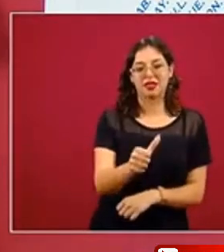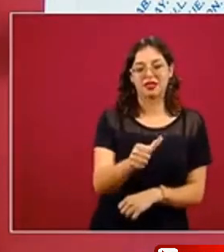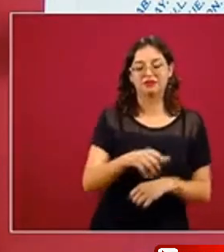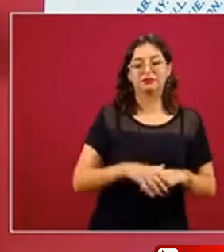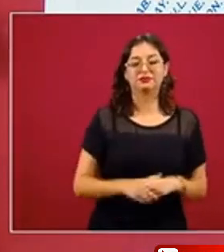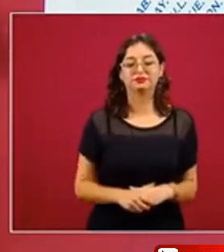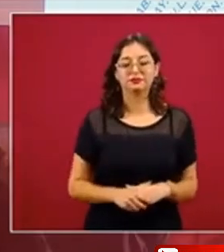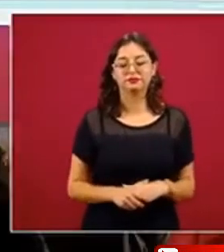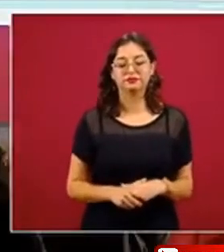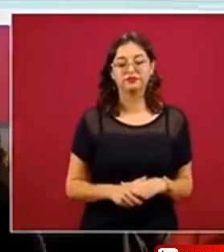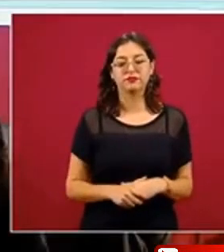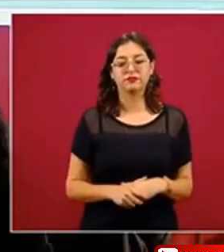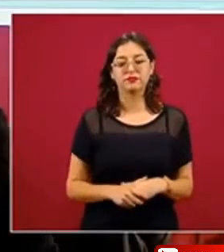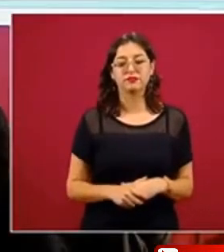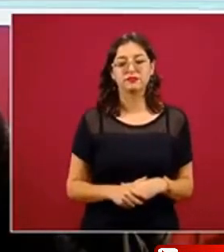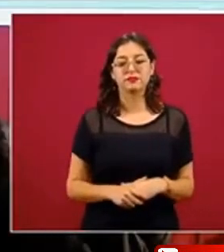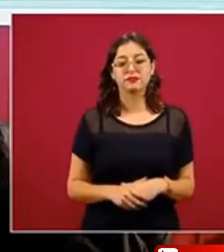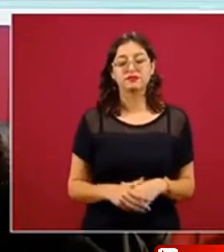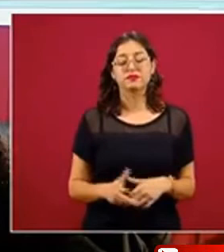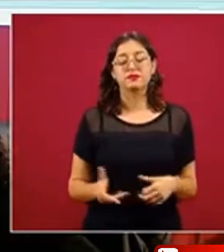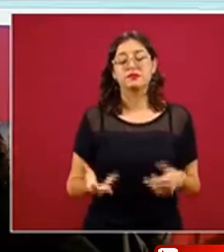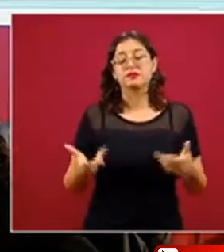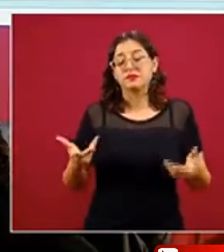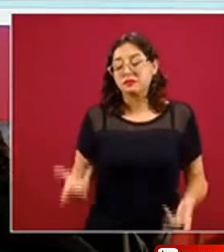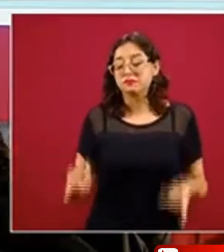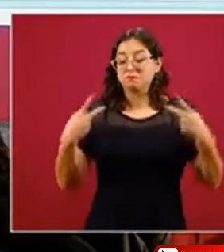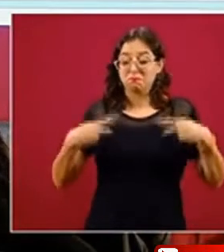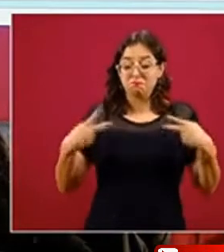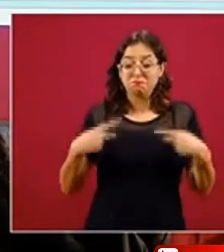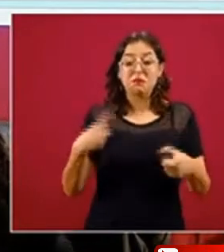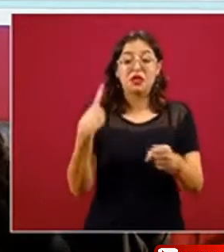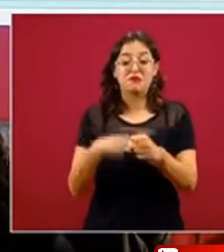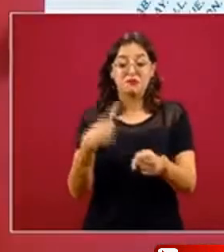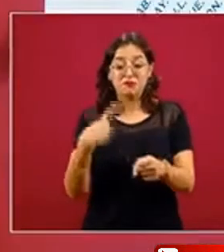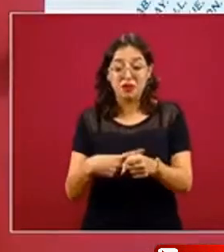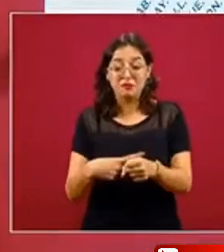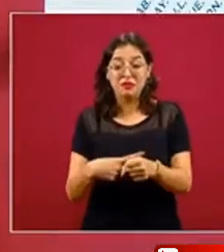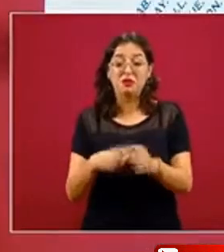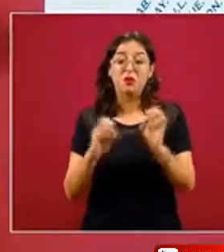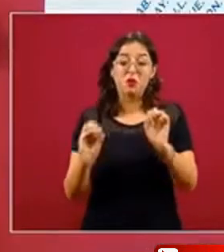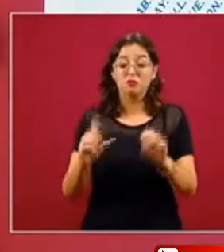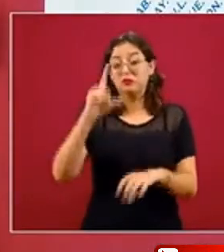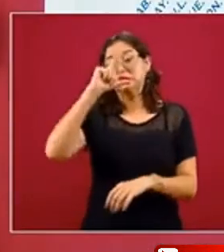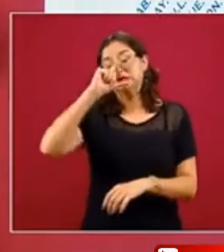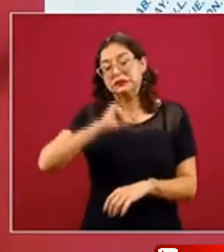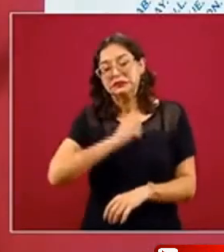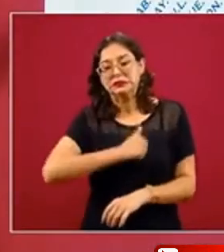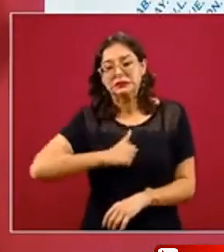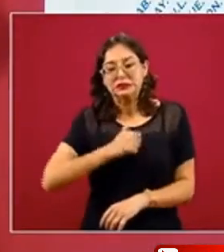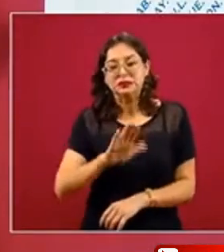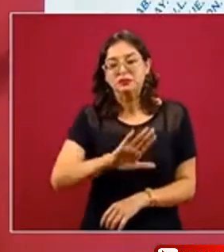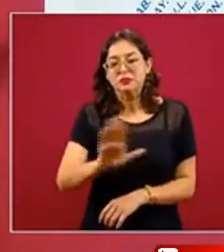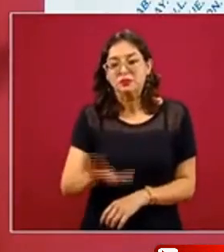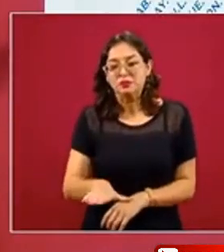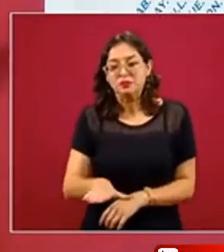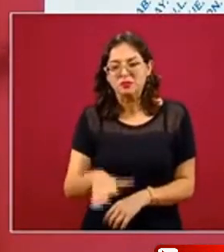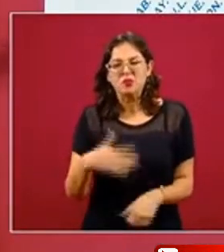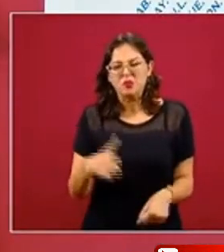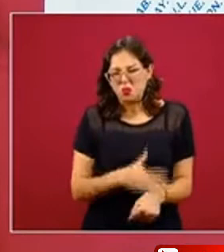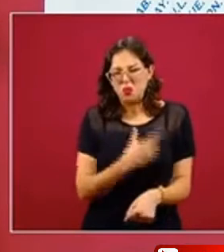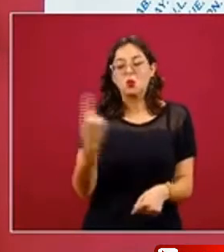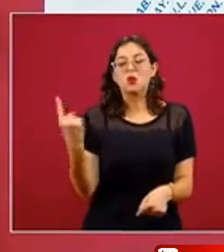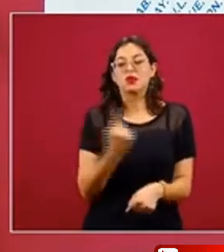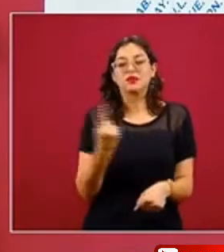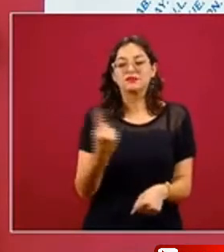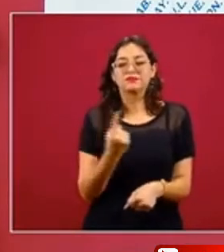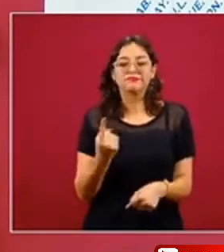cantidad de casos y desafortunadas defunciones que pueden ocurrir han dependido principalmente